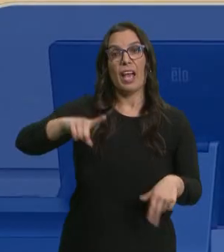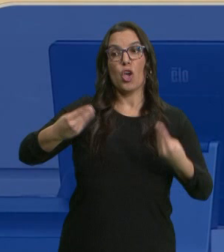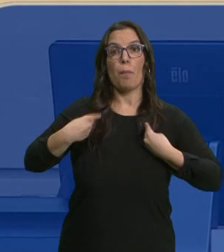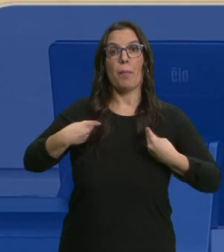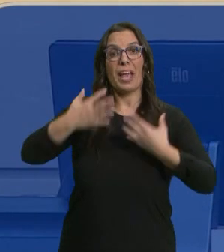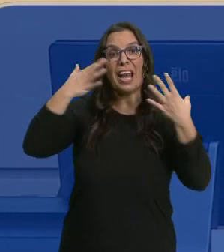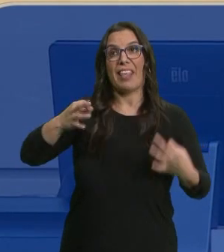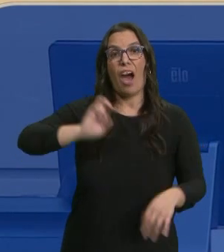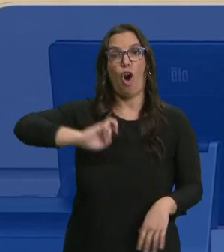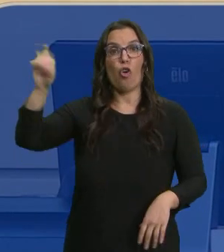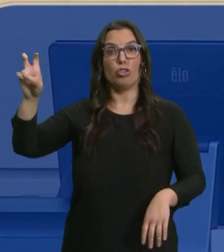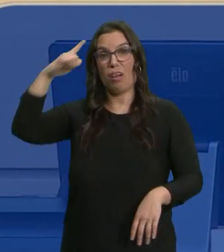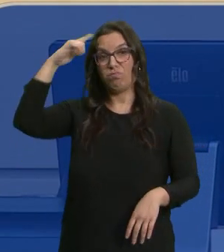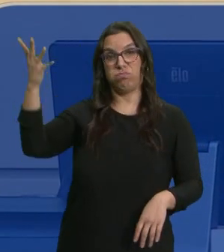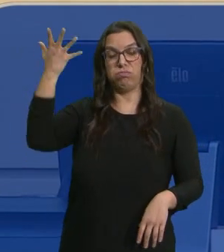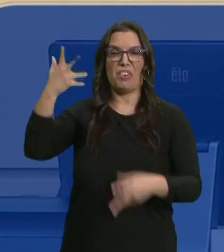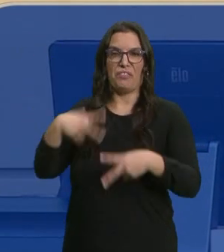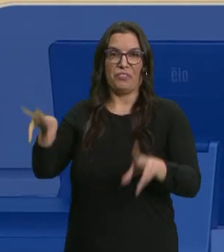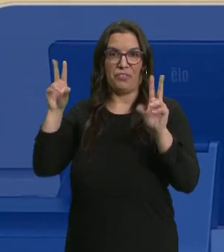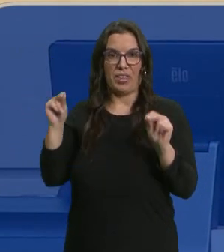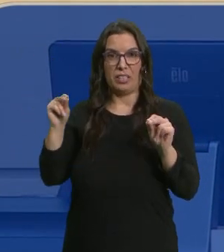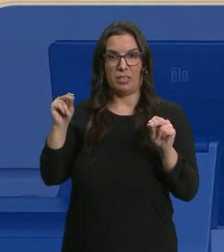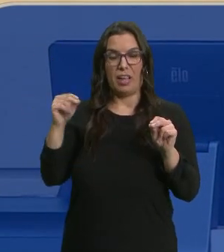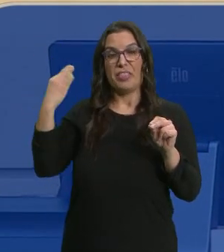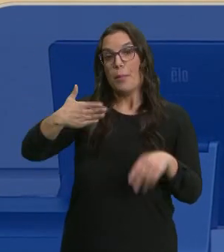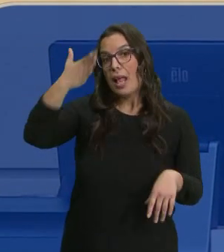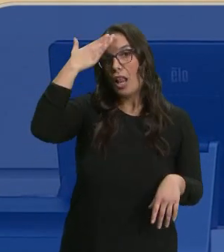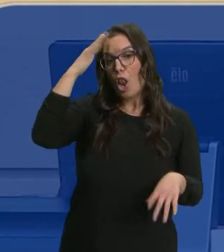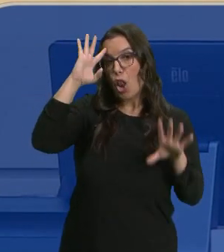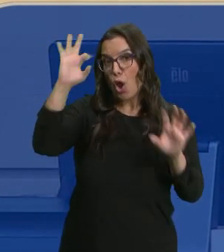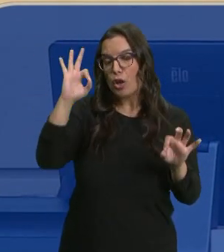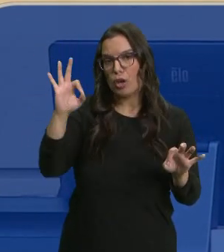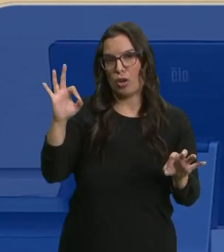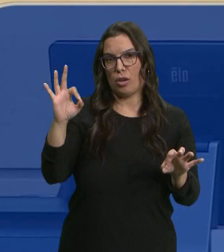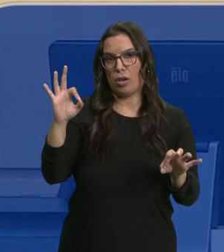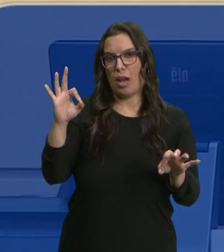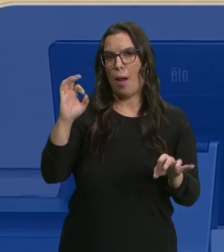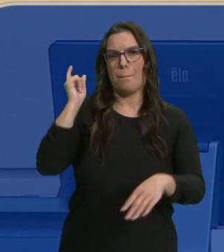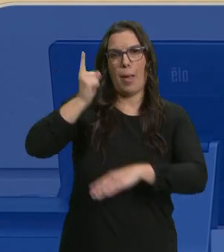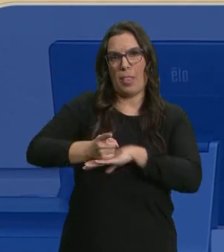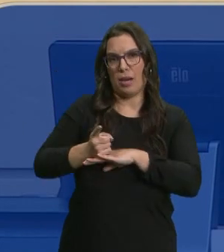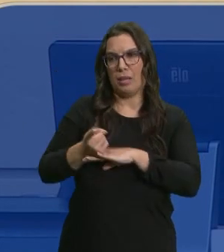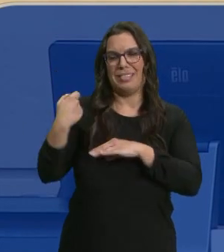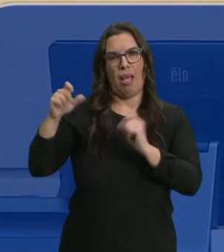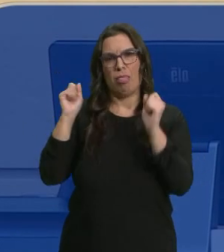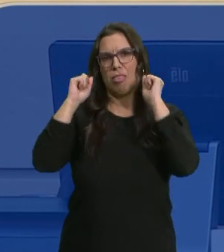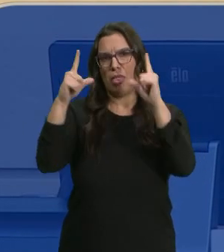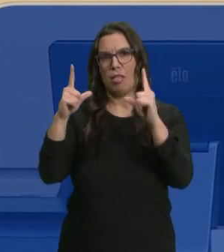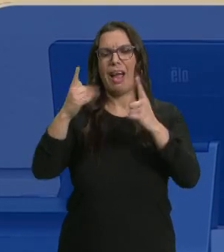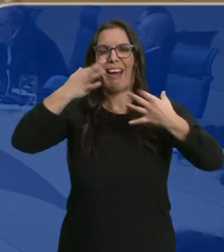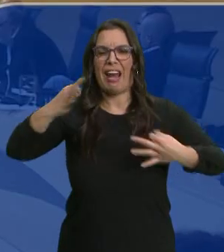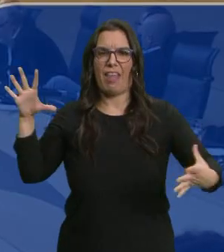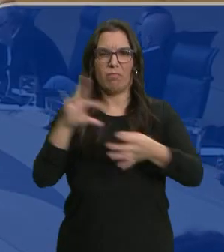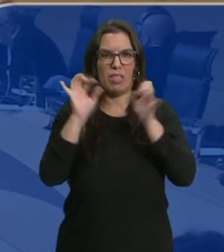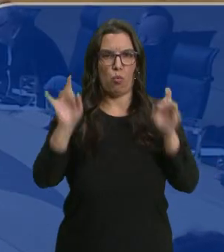Matrix, en una realidad paralela. El sueño de la razón crea monstruos y deben despertar y deben volver al